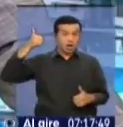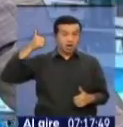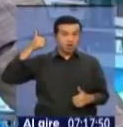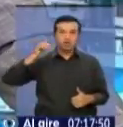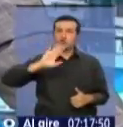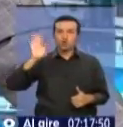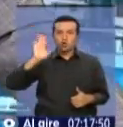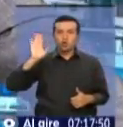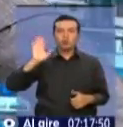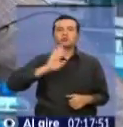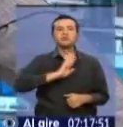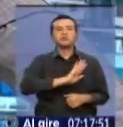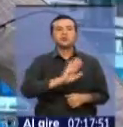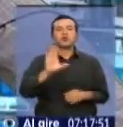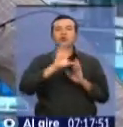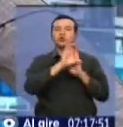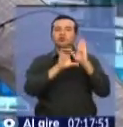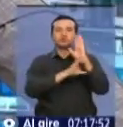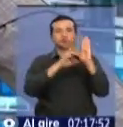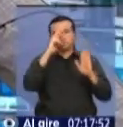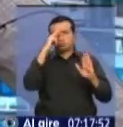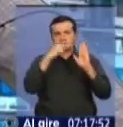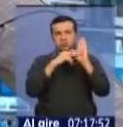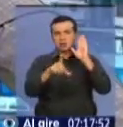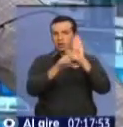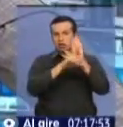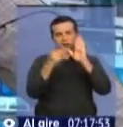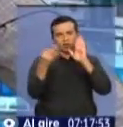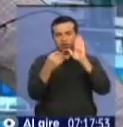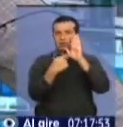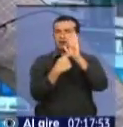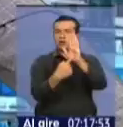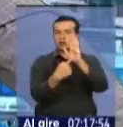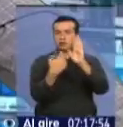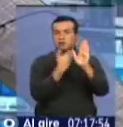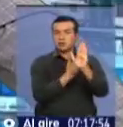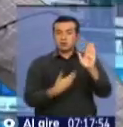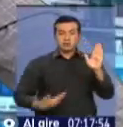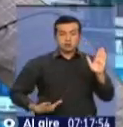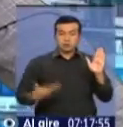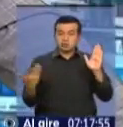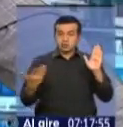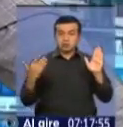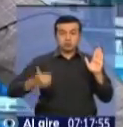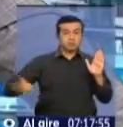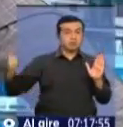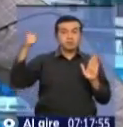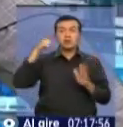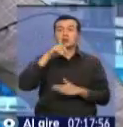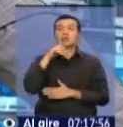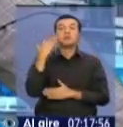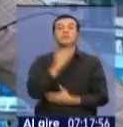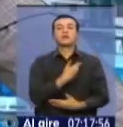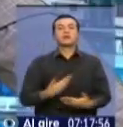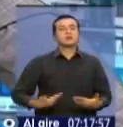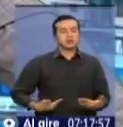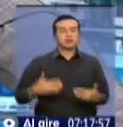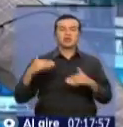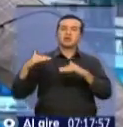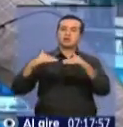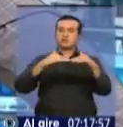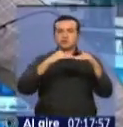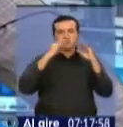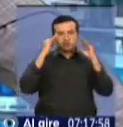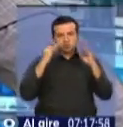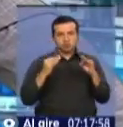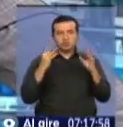es el subyugado a la Constitución y a la ley. Es el único legítimo. El presidente que comanda eso es un presidente demócrata, como han